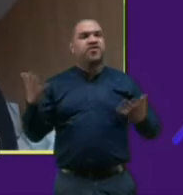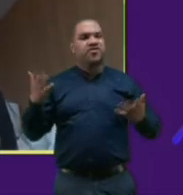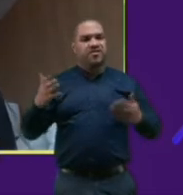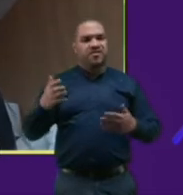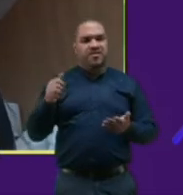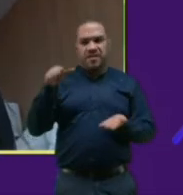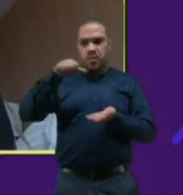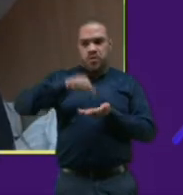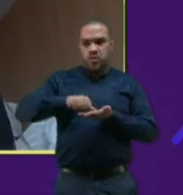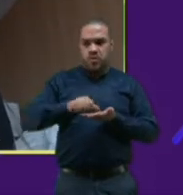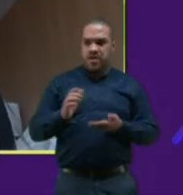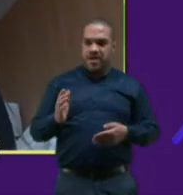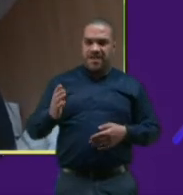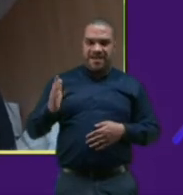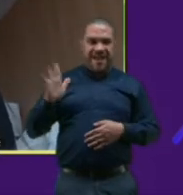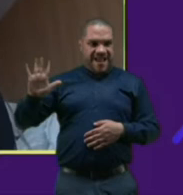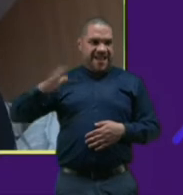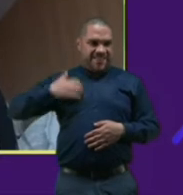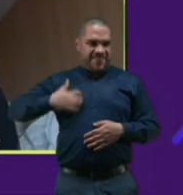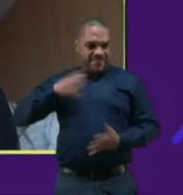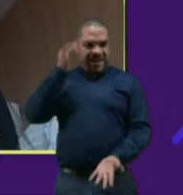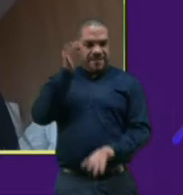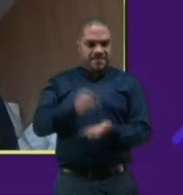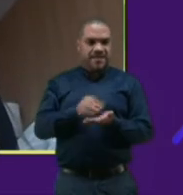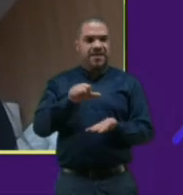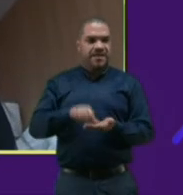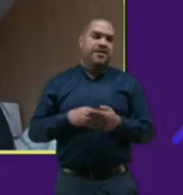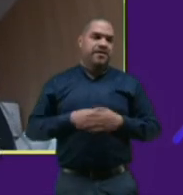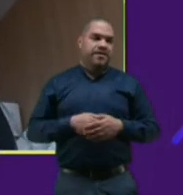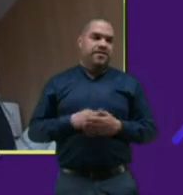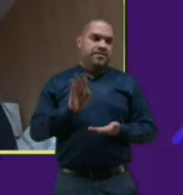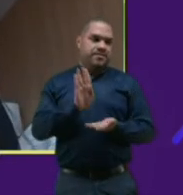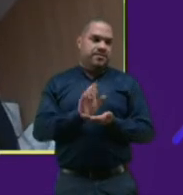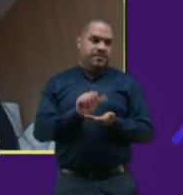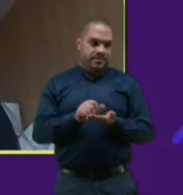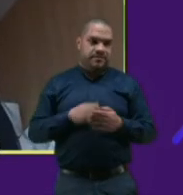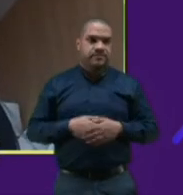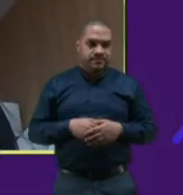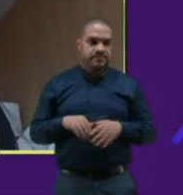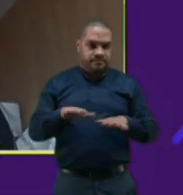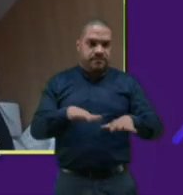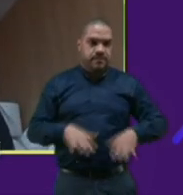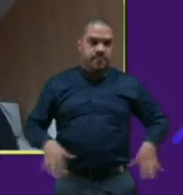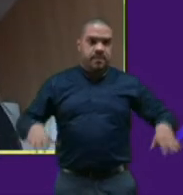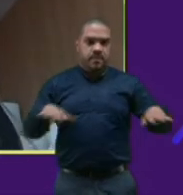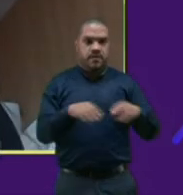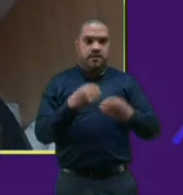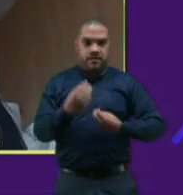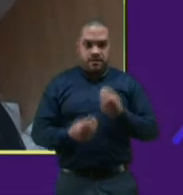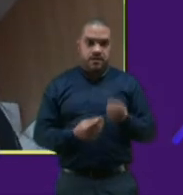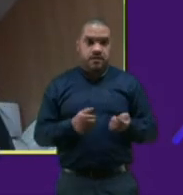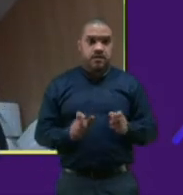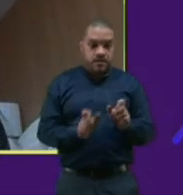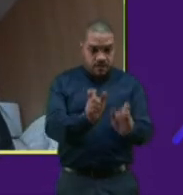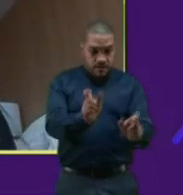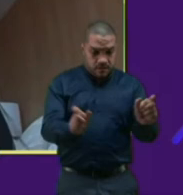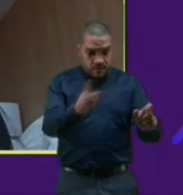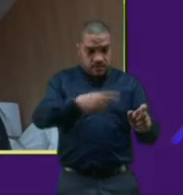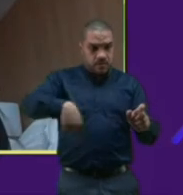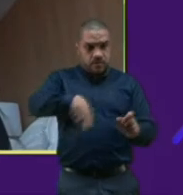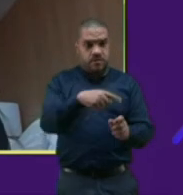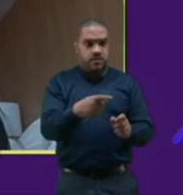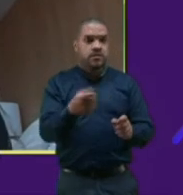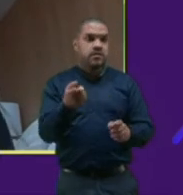vive en el DF. Y realmente ya después como que de que esa primera persona dice yo quiero liderar tu